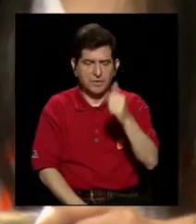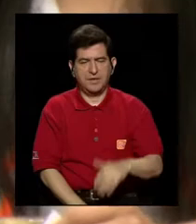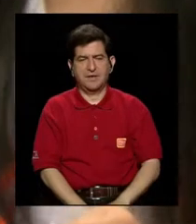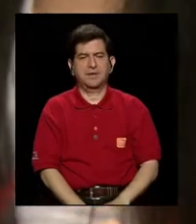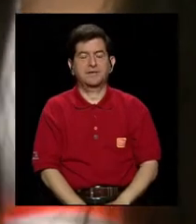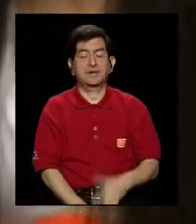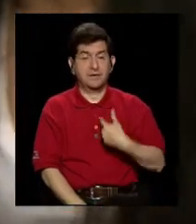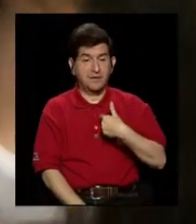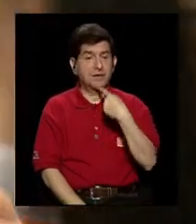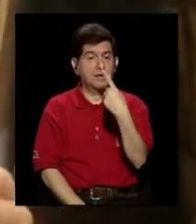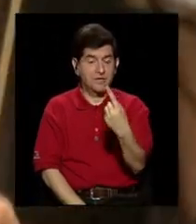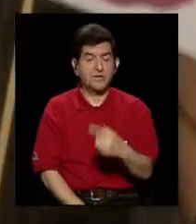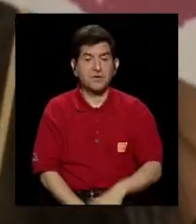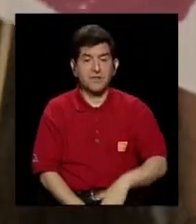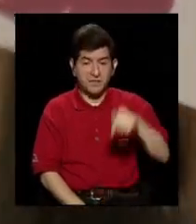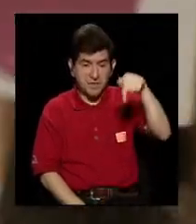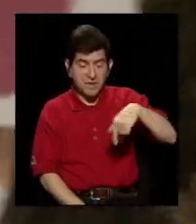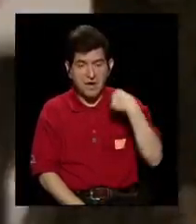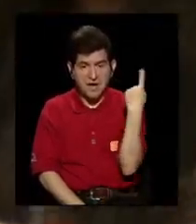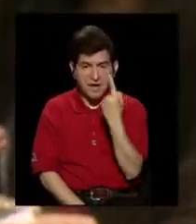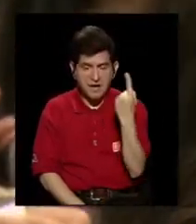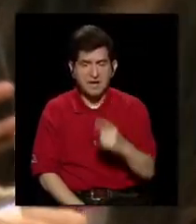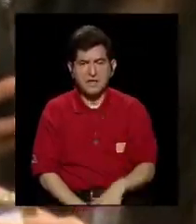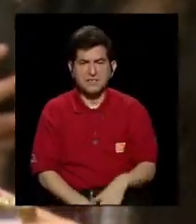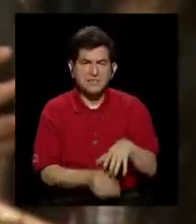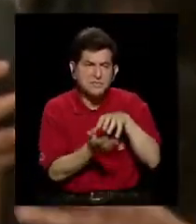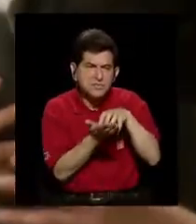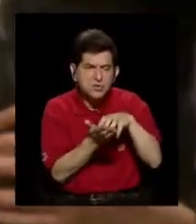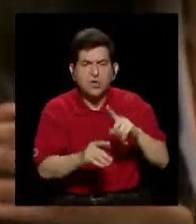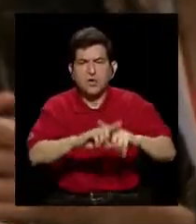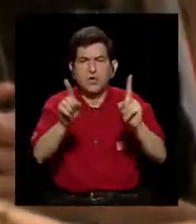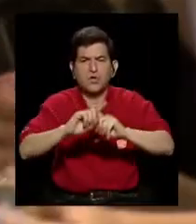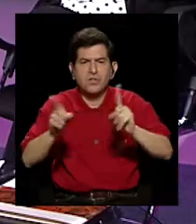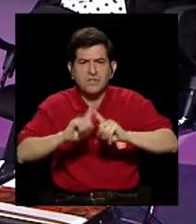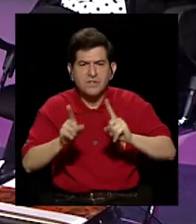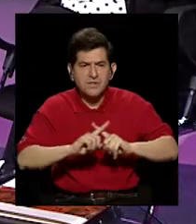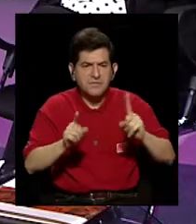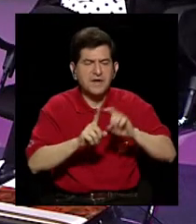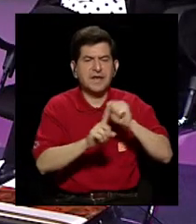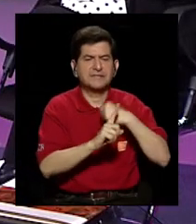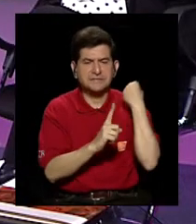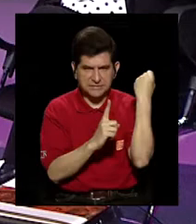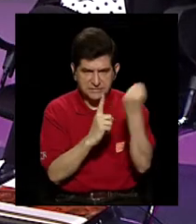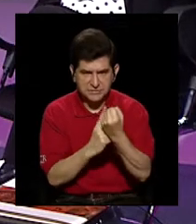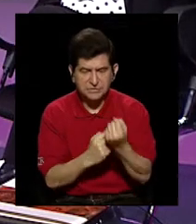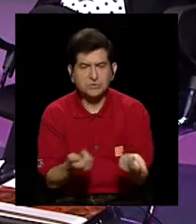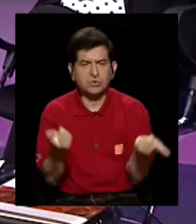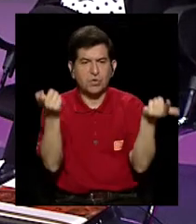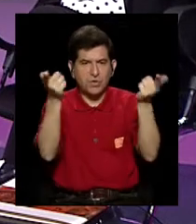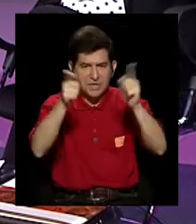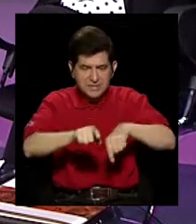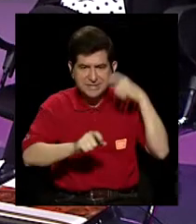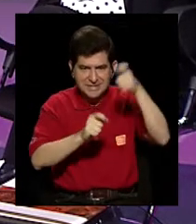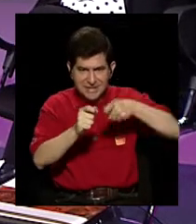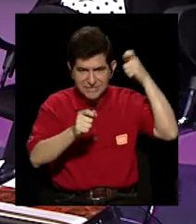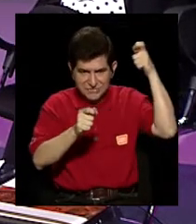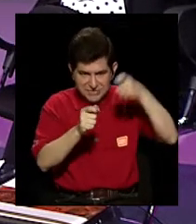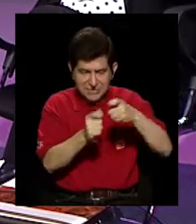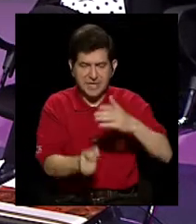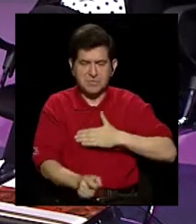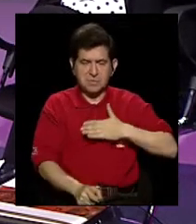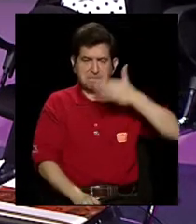digo que aquí solamente podríamos especular de que hay una serie de situaciones. En el caso particular y desde